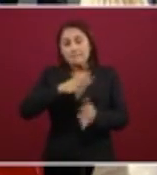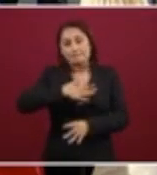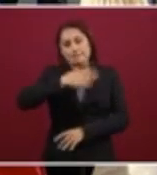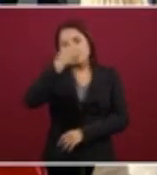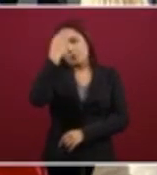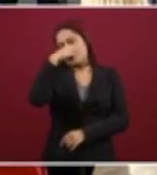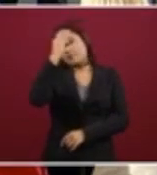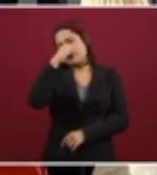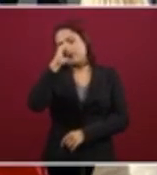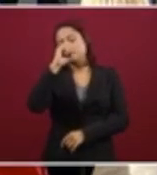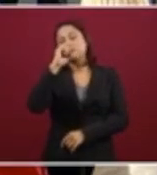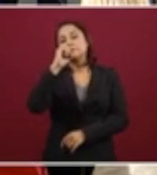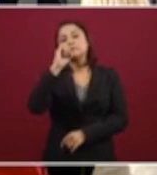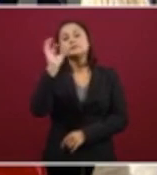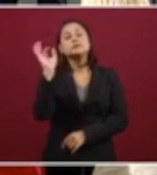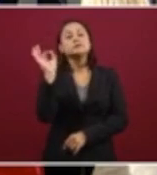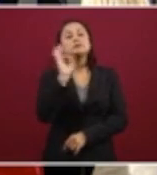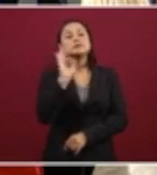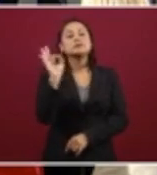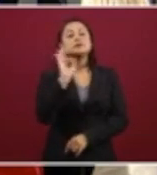que